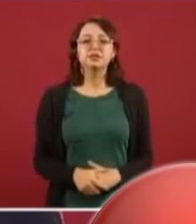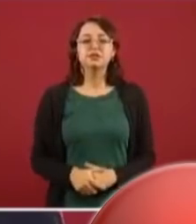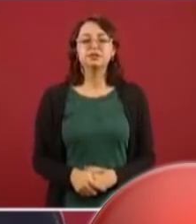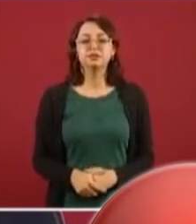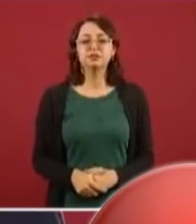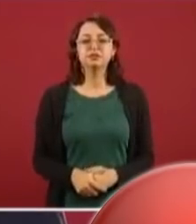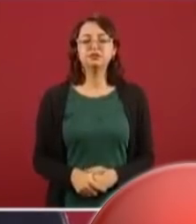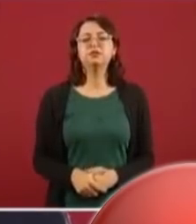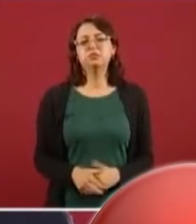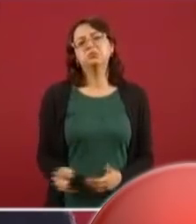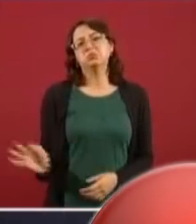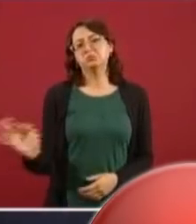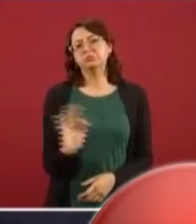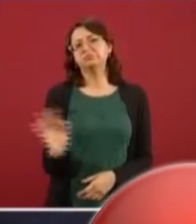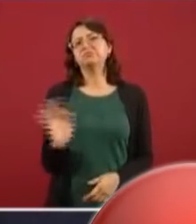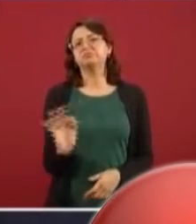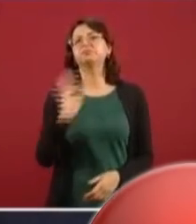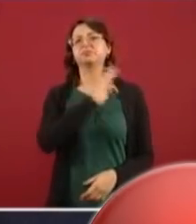No lo descarto.